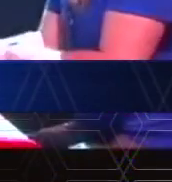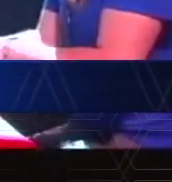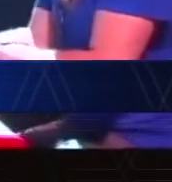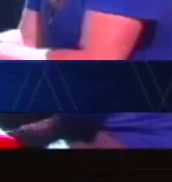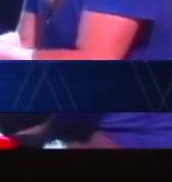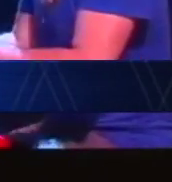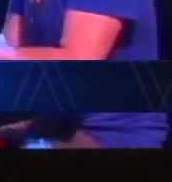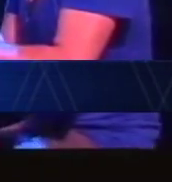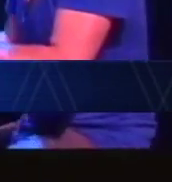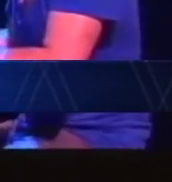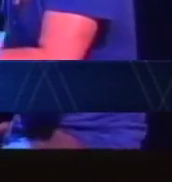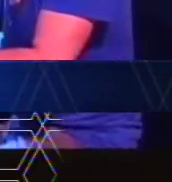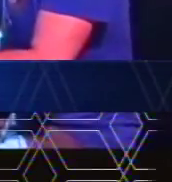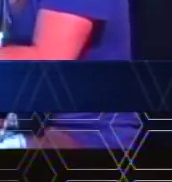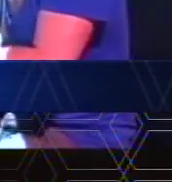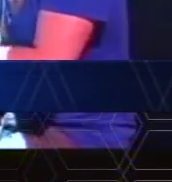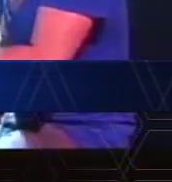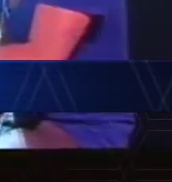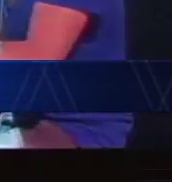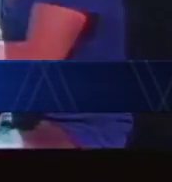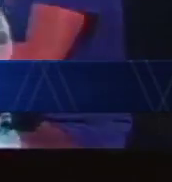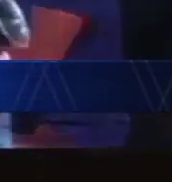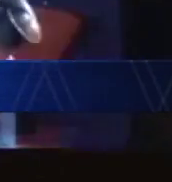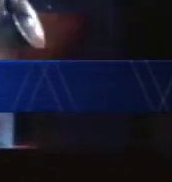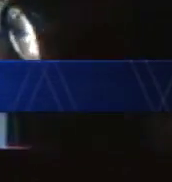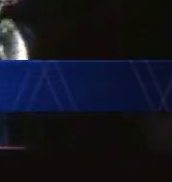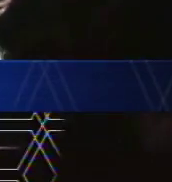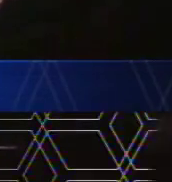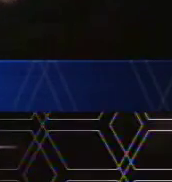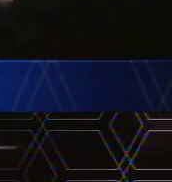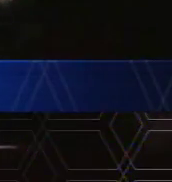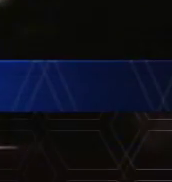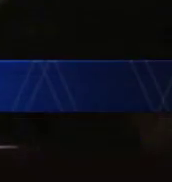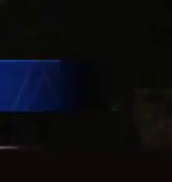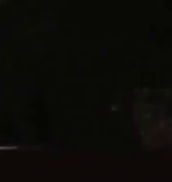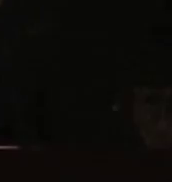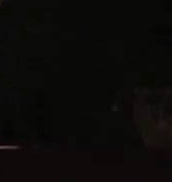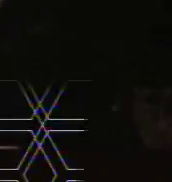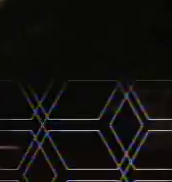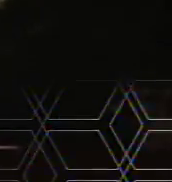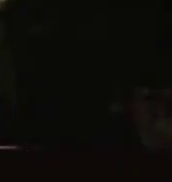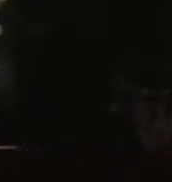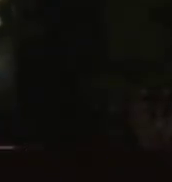recaída pod dijo que el cáncer ha